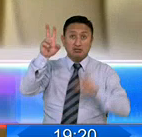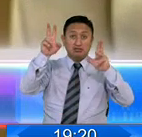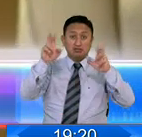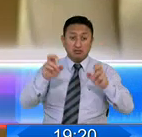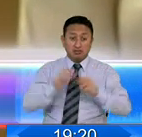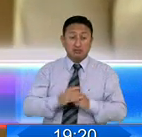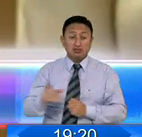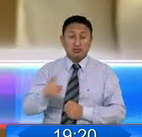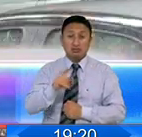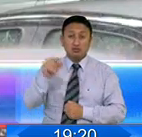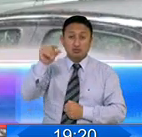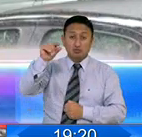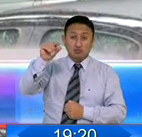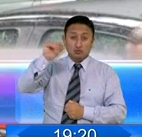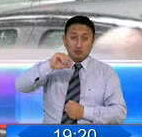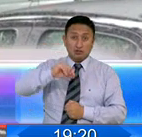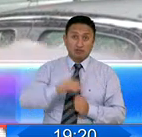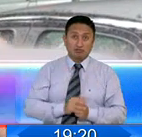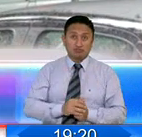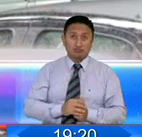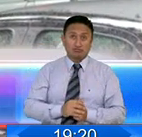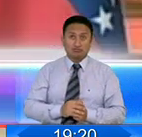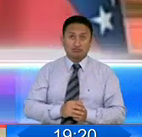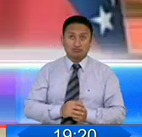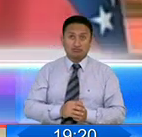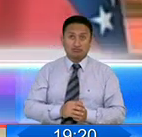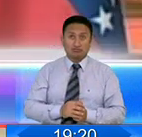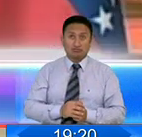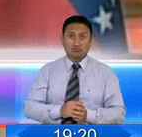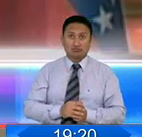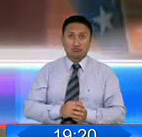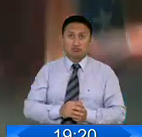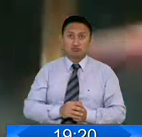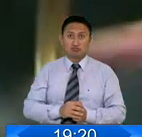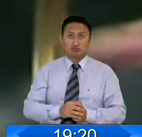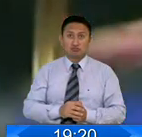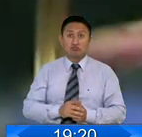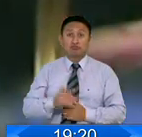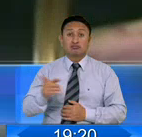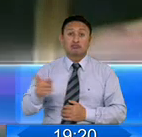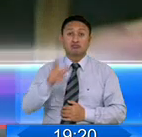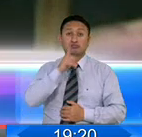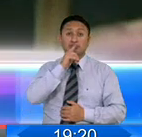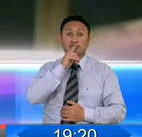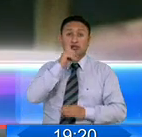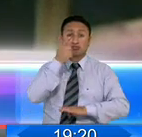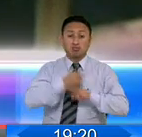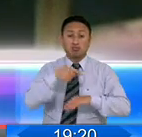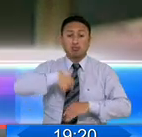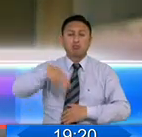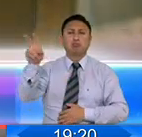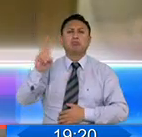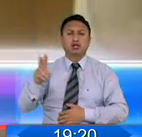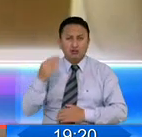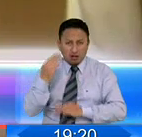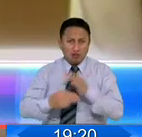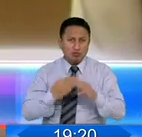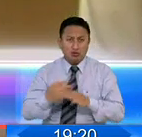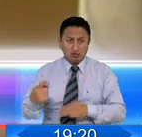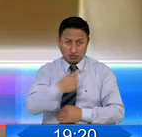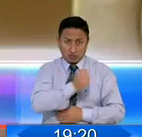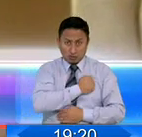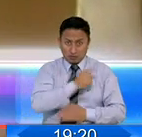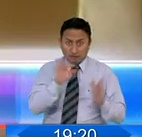gotas milagrosas para afrontar el coronavirus. ¿Quién manda en Venezuela? ¿El dueño de Facebook? ¿Quién manda en el mundo? El dueño de